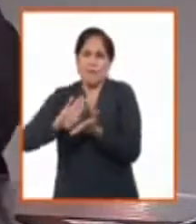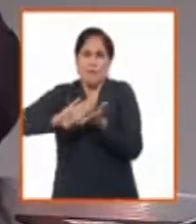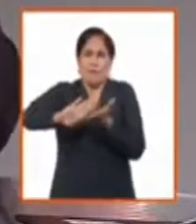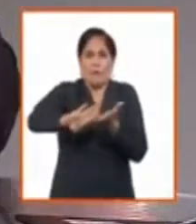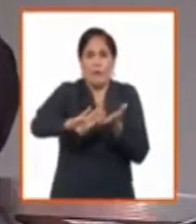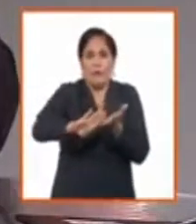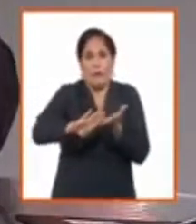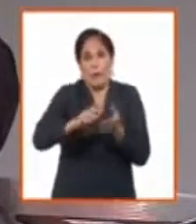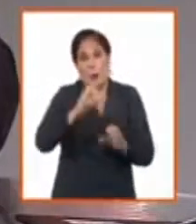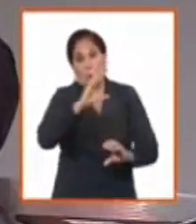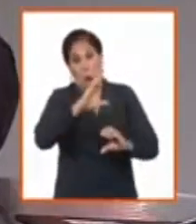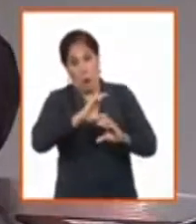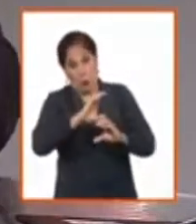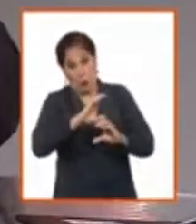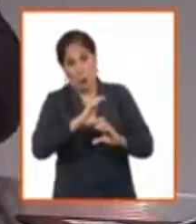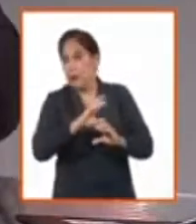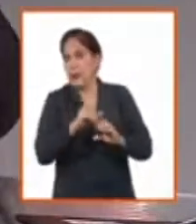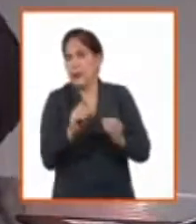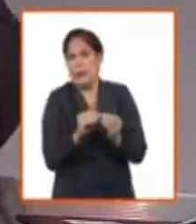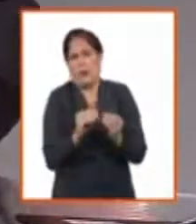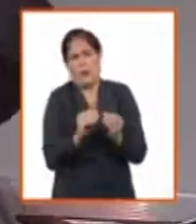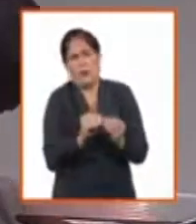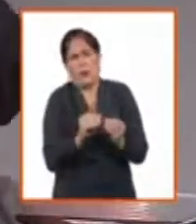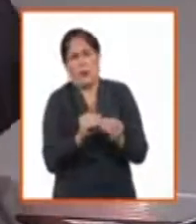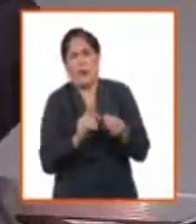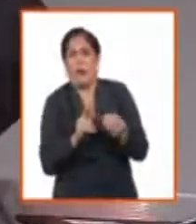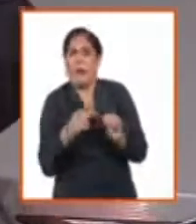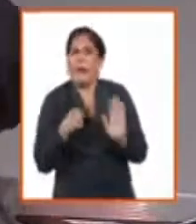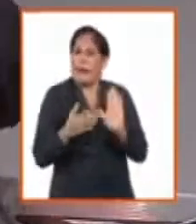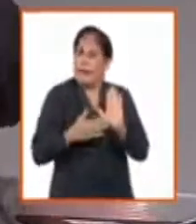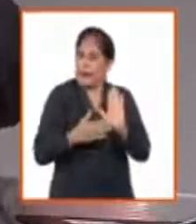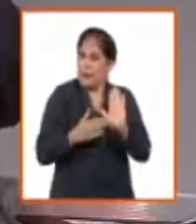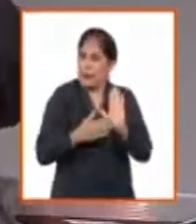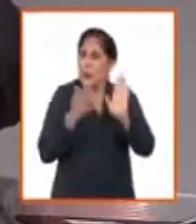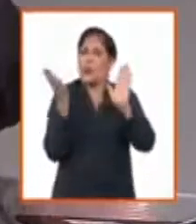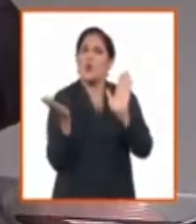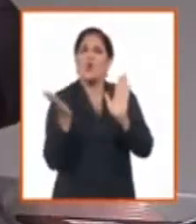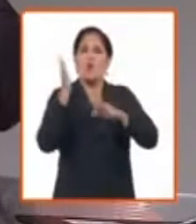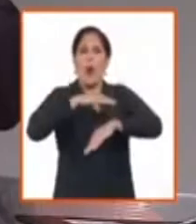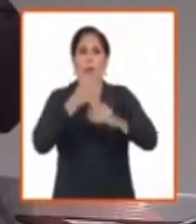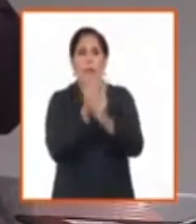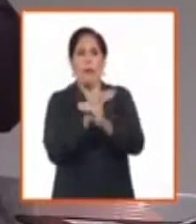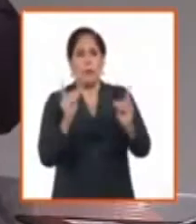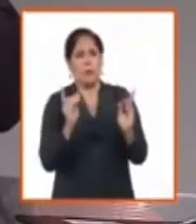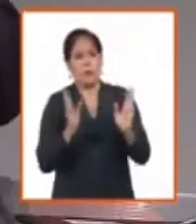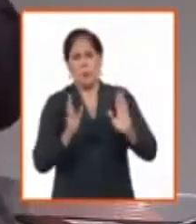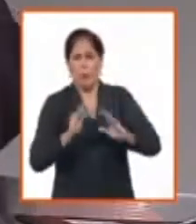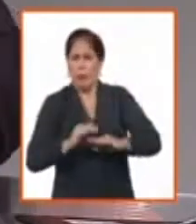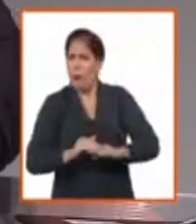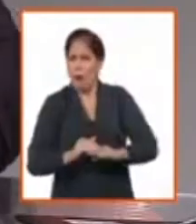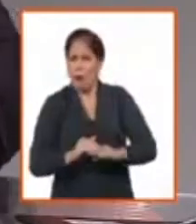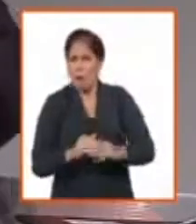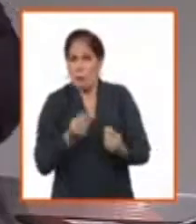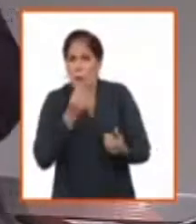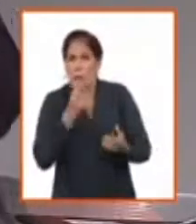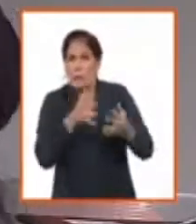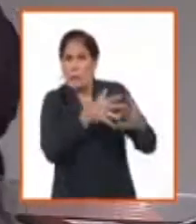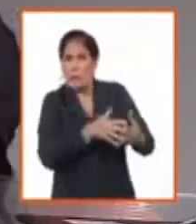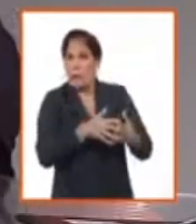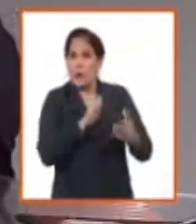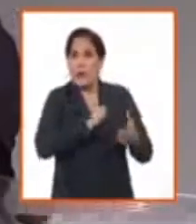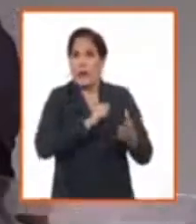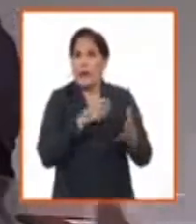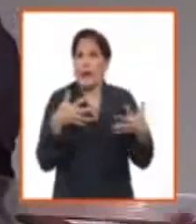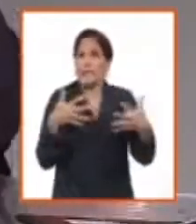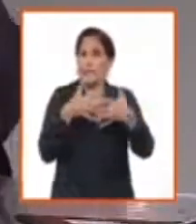caricatura no solamente demuestran que no hay una intención real de avanzar sino